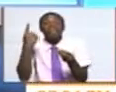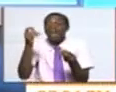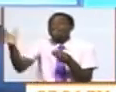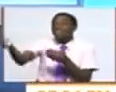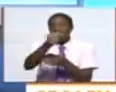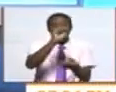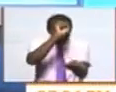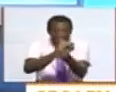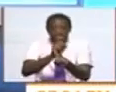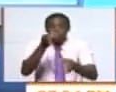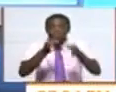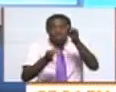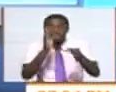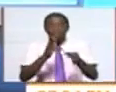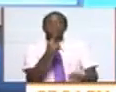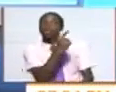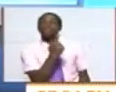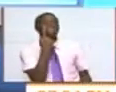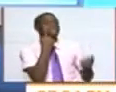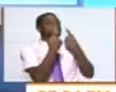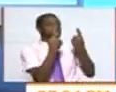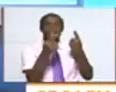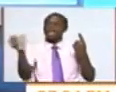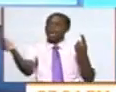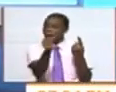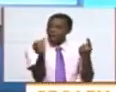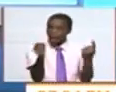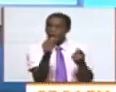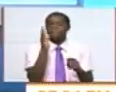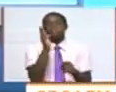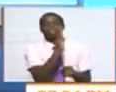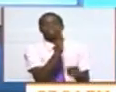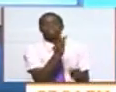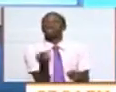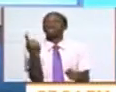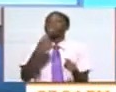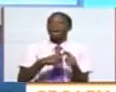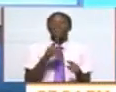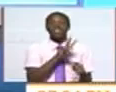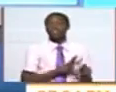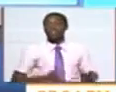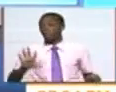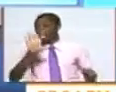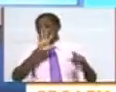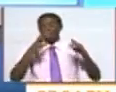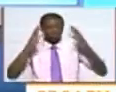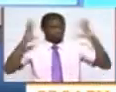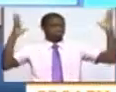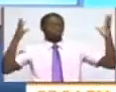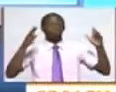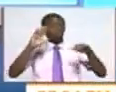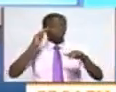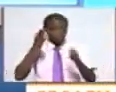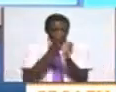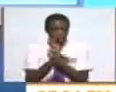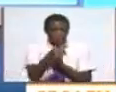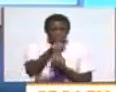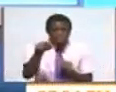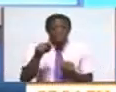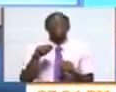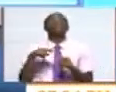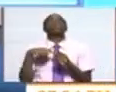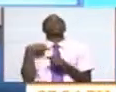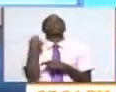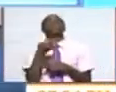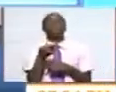Para ello, además, se necesita un estado de conmoción nacional. Es por eso, señor o señora, usted se despierta todos los días y en su celular,